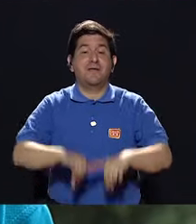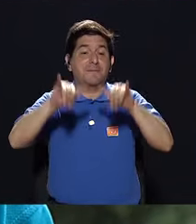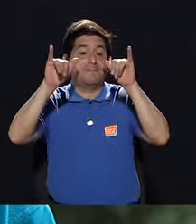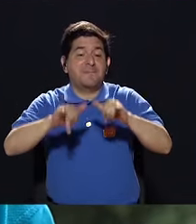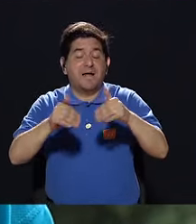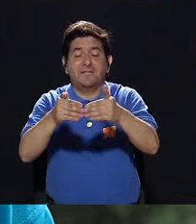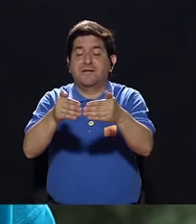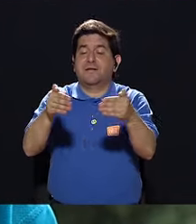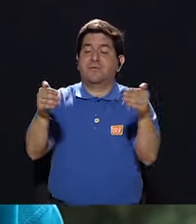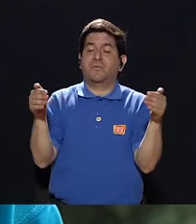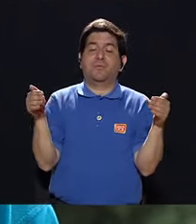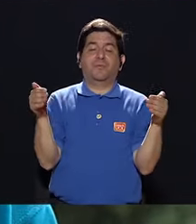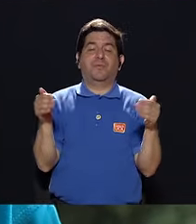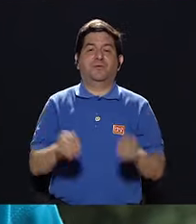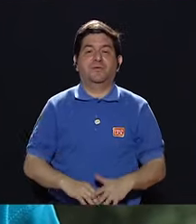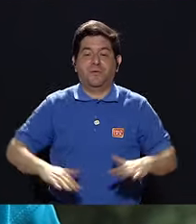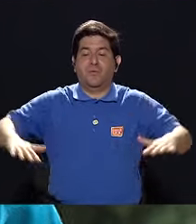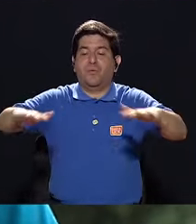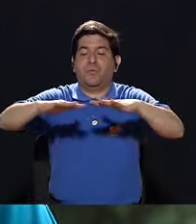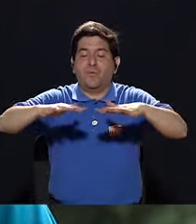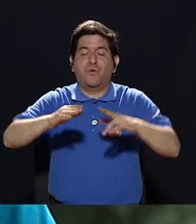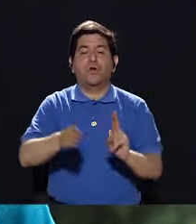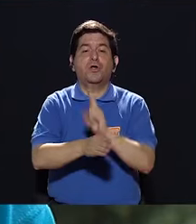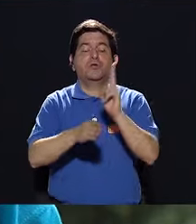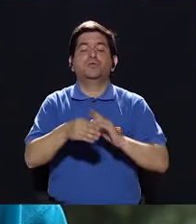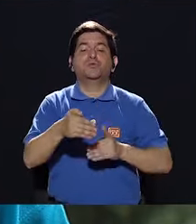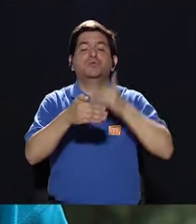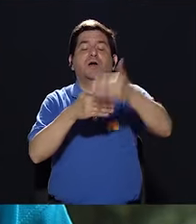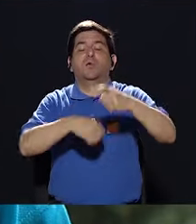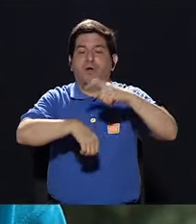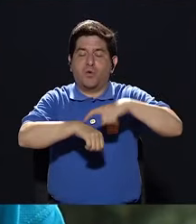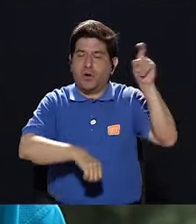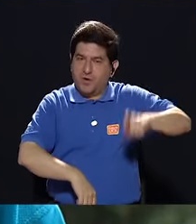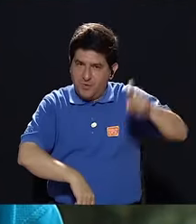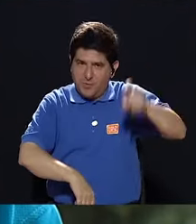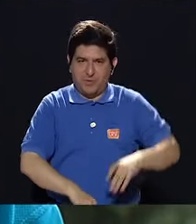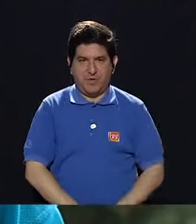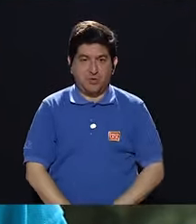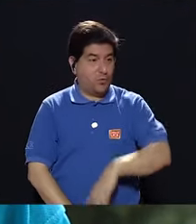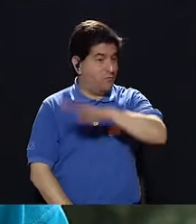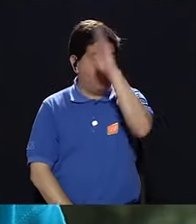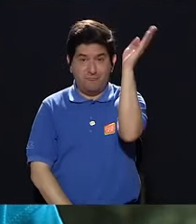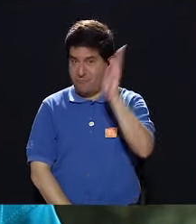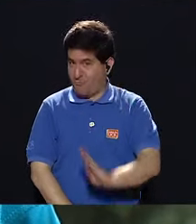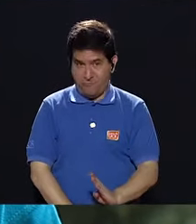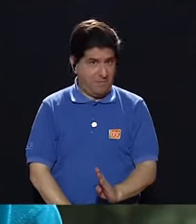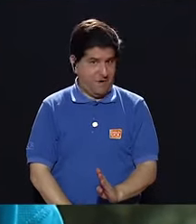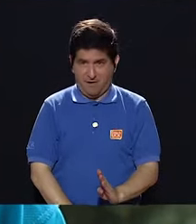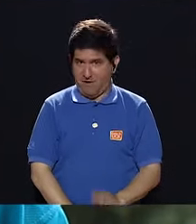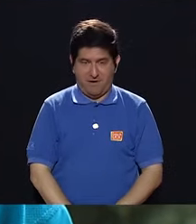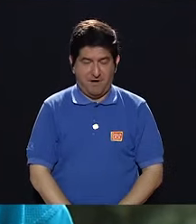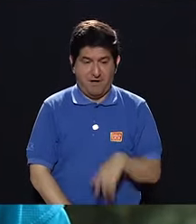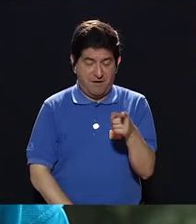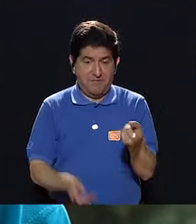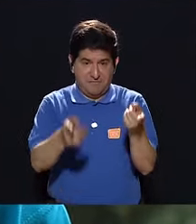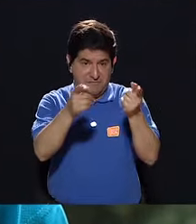poder conservarlo, almacenarlo y poder utilizarlo en los momentos en donde se necesita. Entonces, en ningún momento se